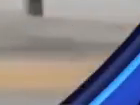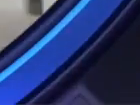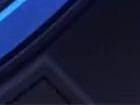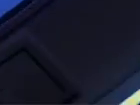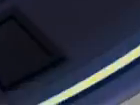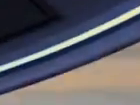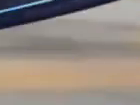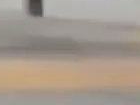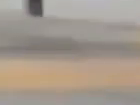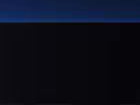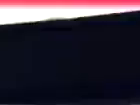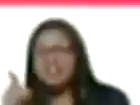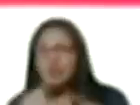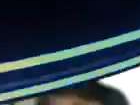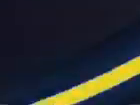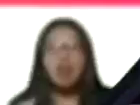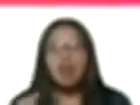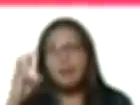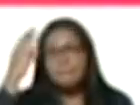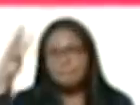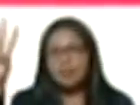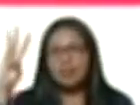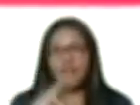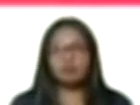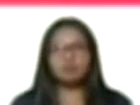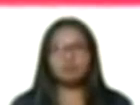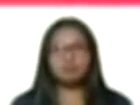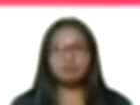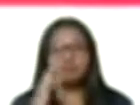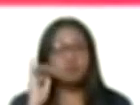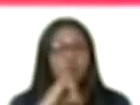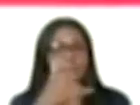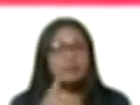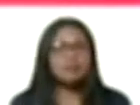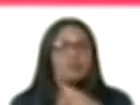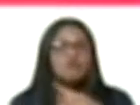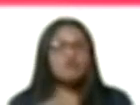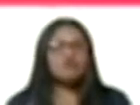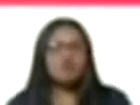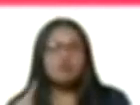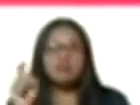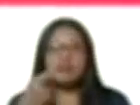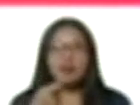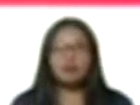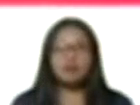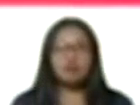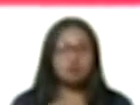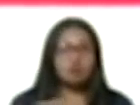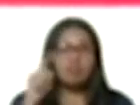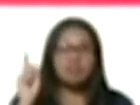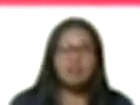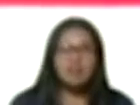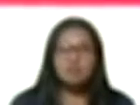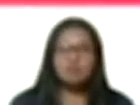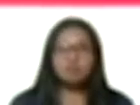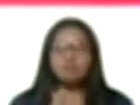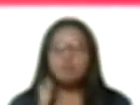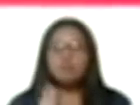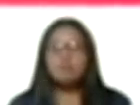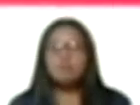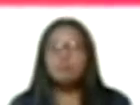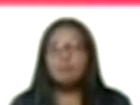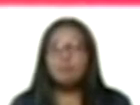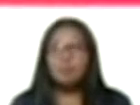ante la falta de dicho combustible. Viendo los planes de producción de gas, nosotros deberíamos proponernos